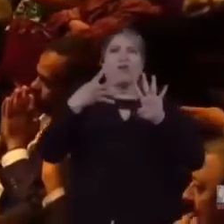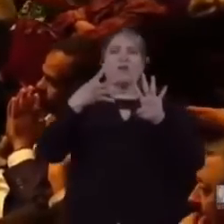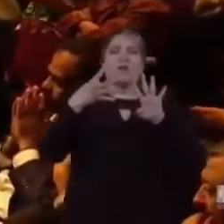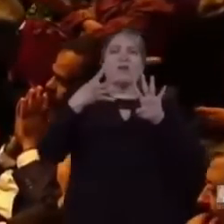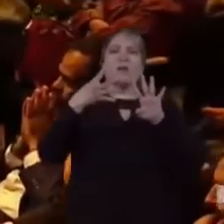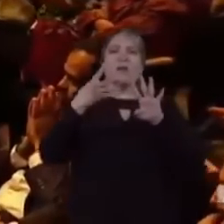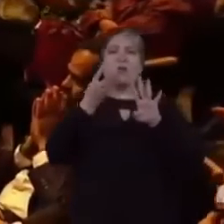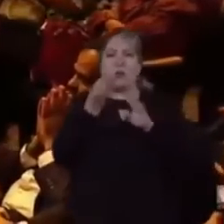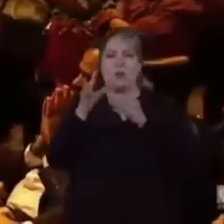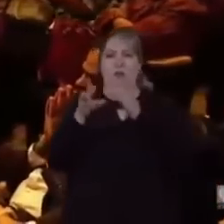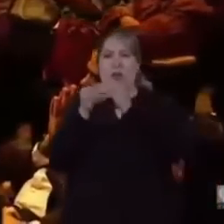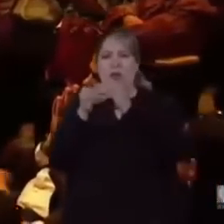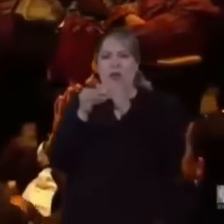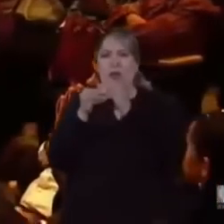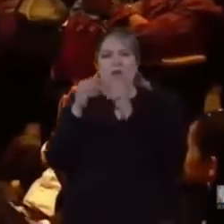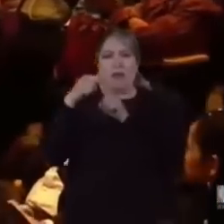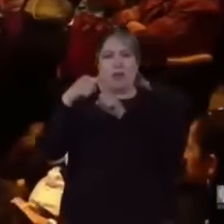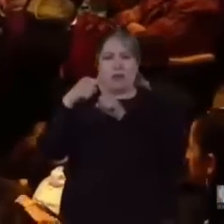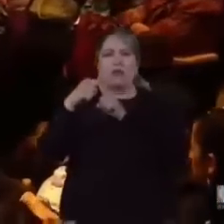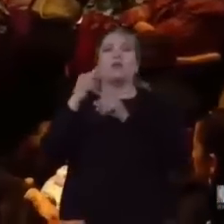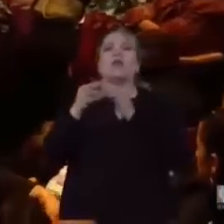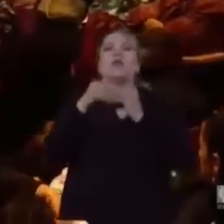LGTBI+,